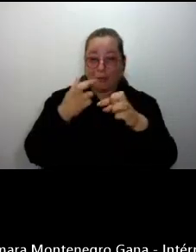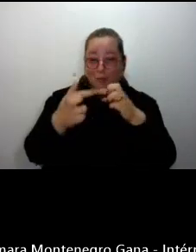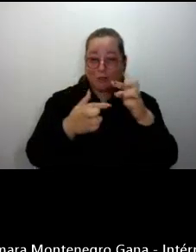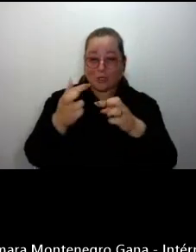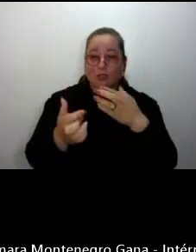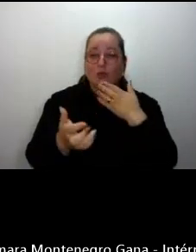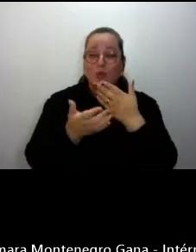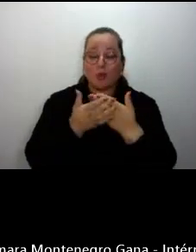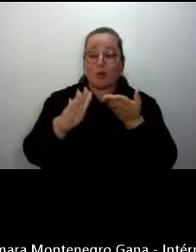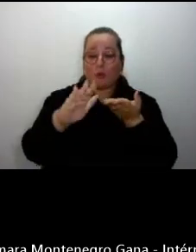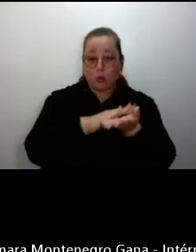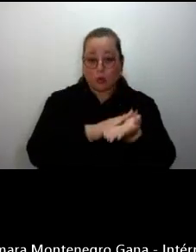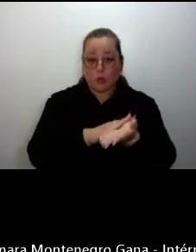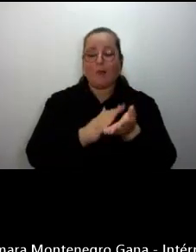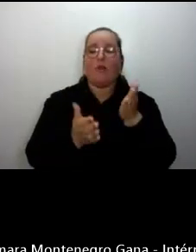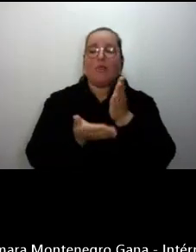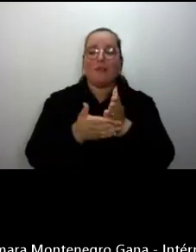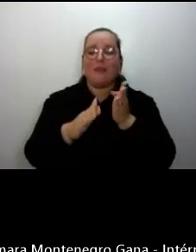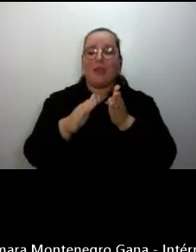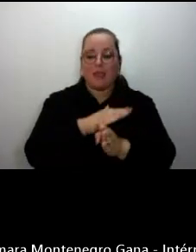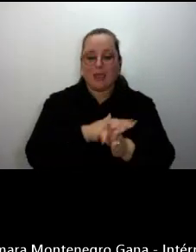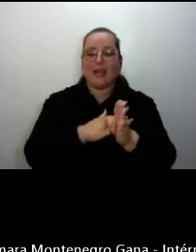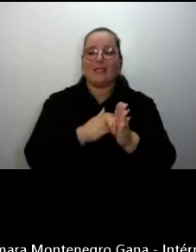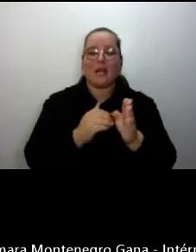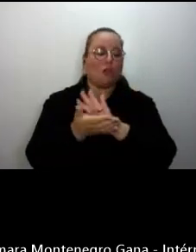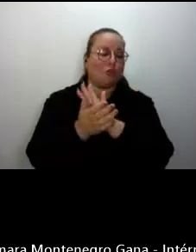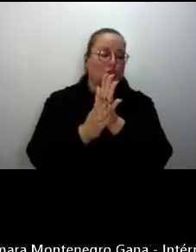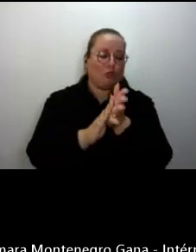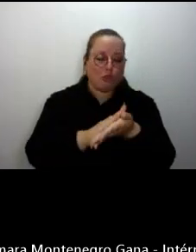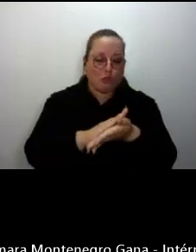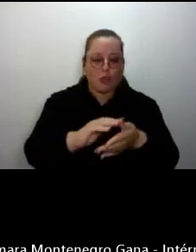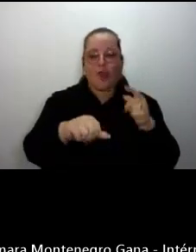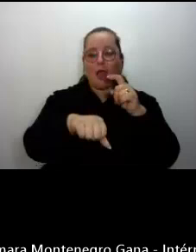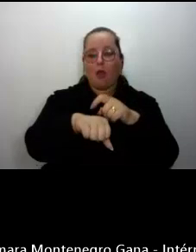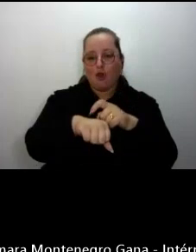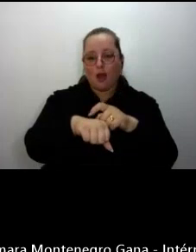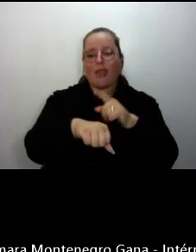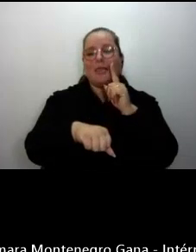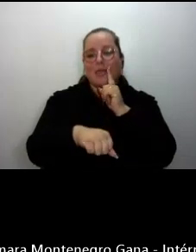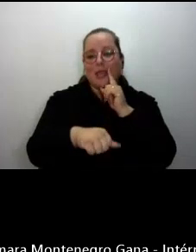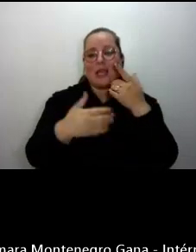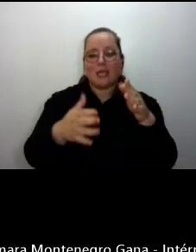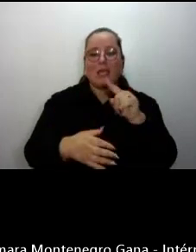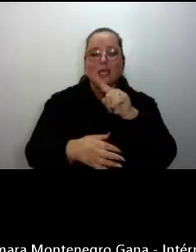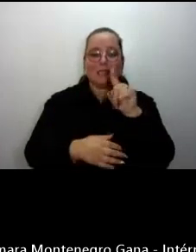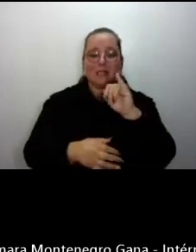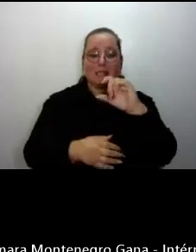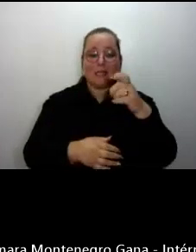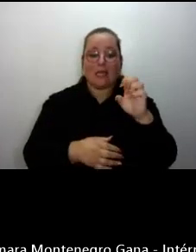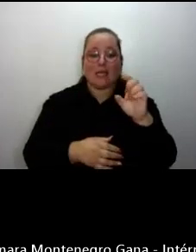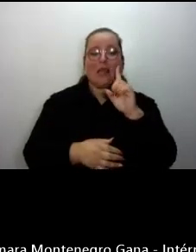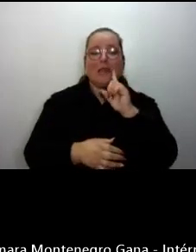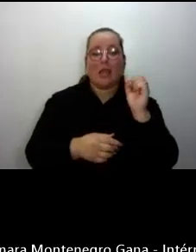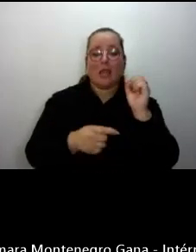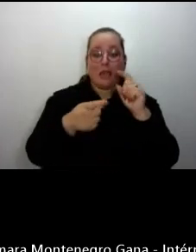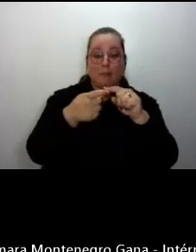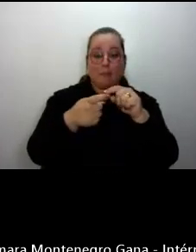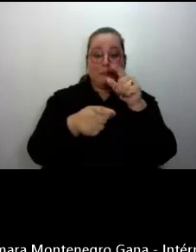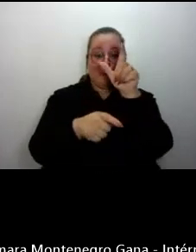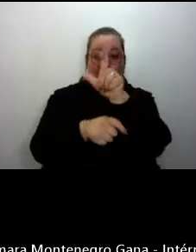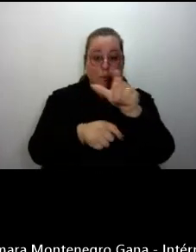de la postulación deben ingresarse, ¿cierto?, todas las horas que están declaradas en SIGE de los docentes y